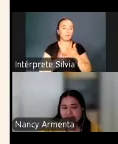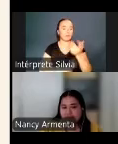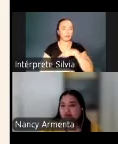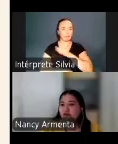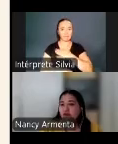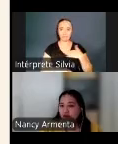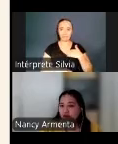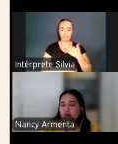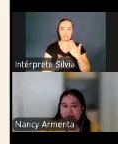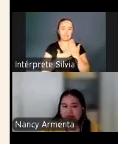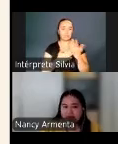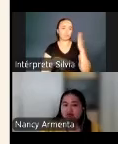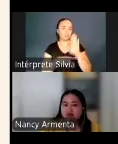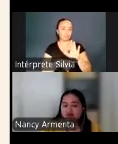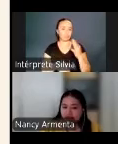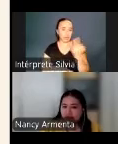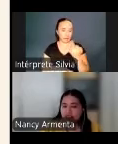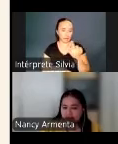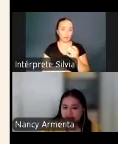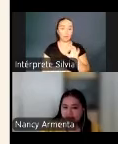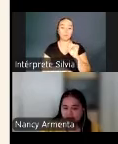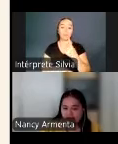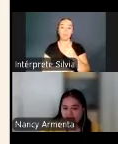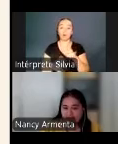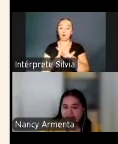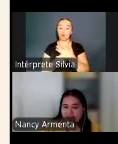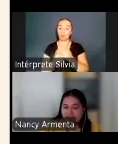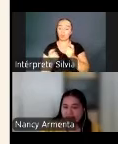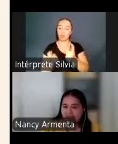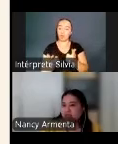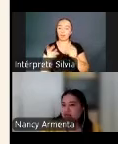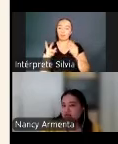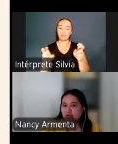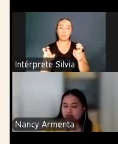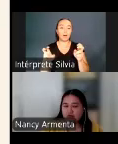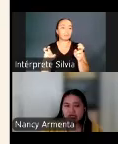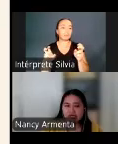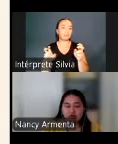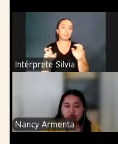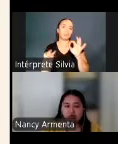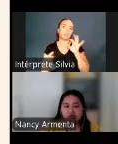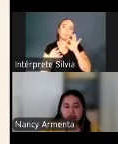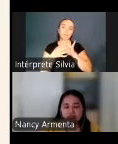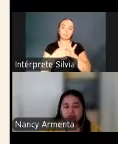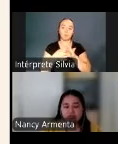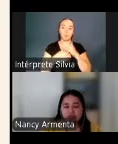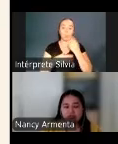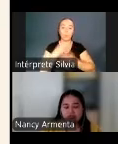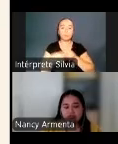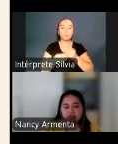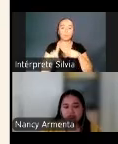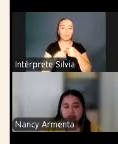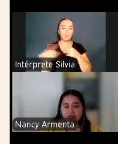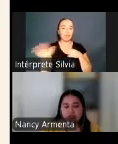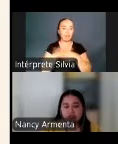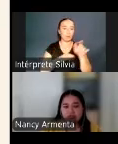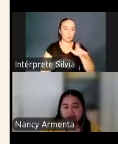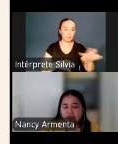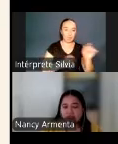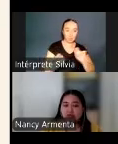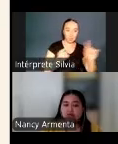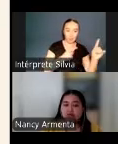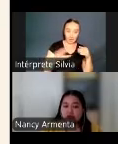en esta sesión? Un poco dar contexto respecto a temas que están relacionados con el uso y acceso de la población migrante en los